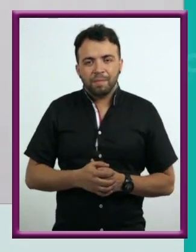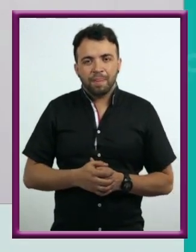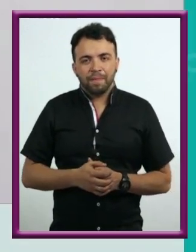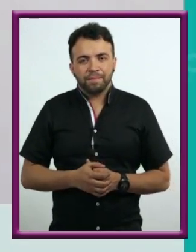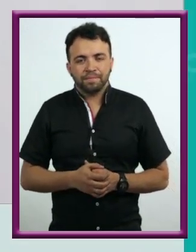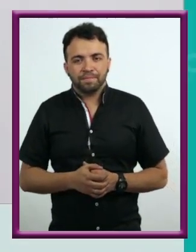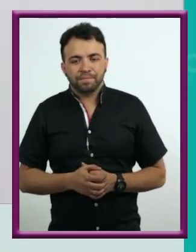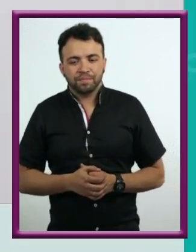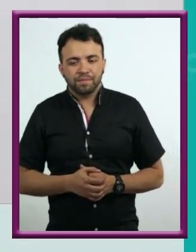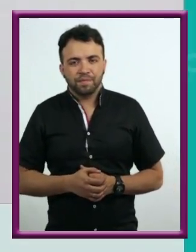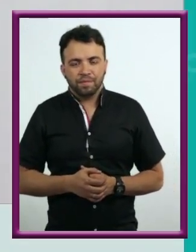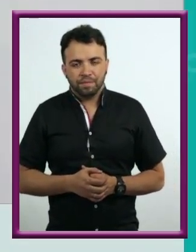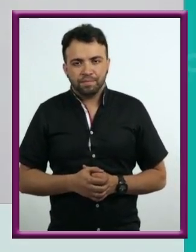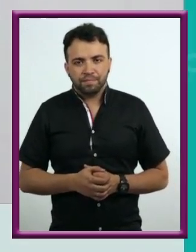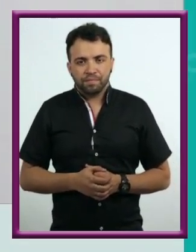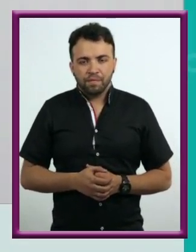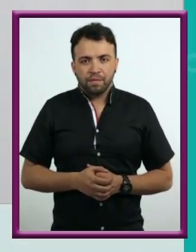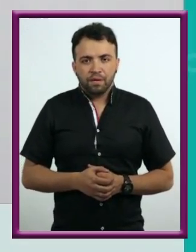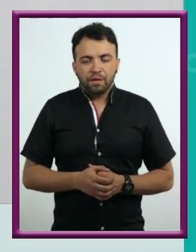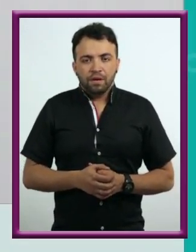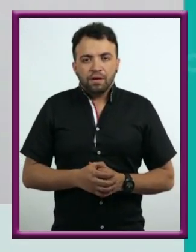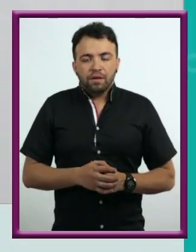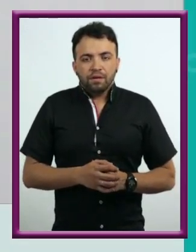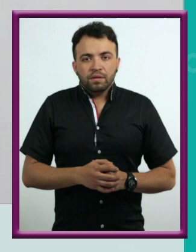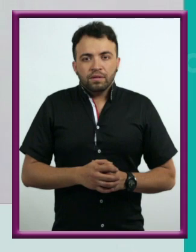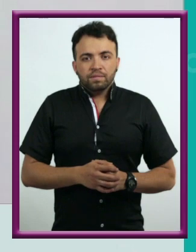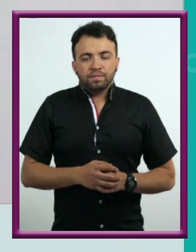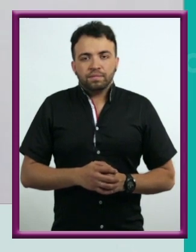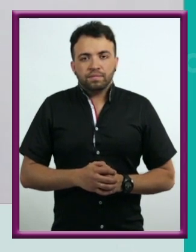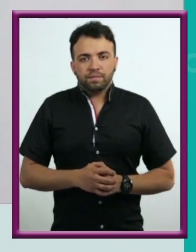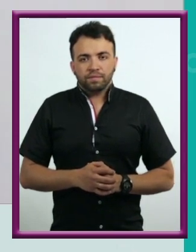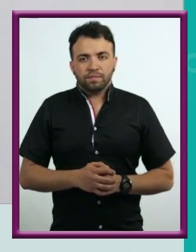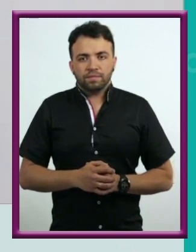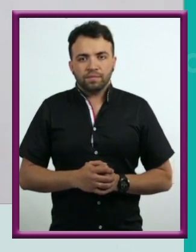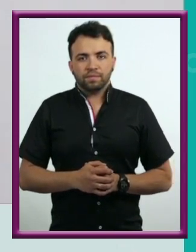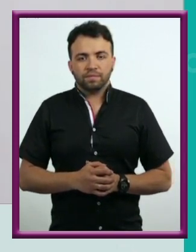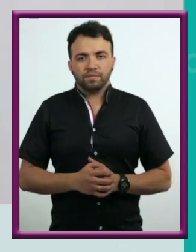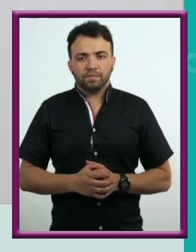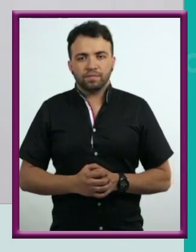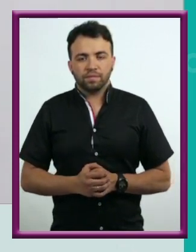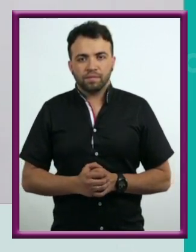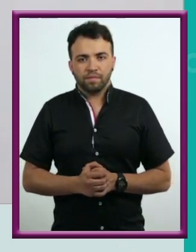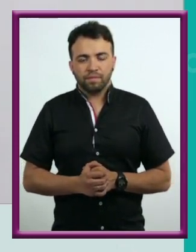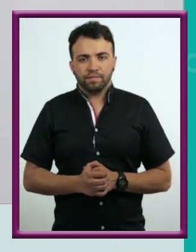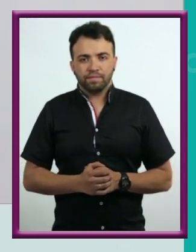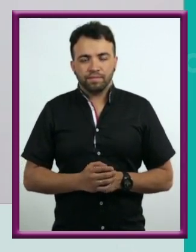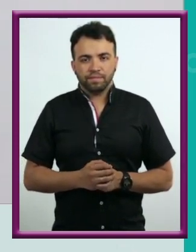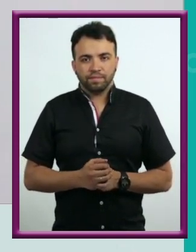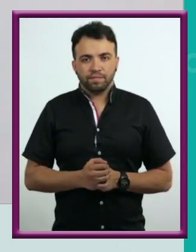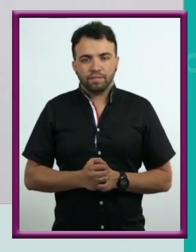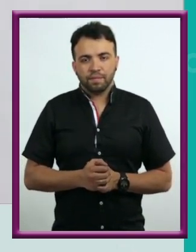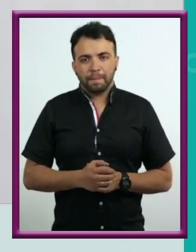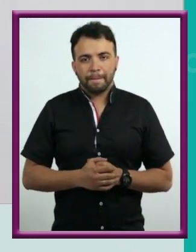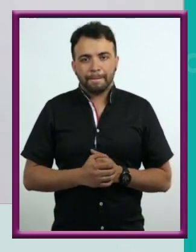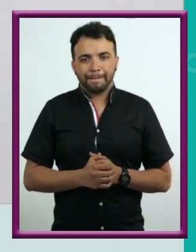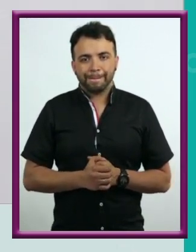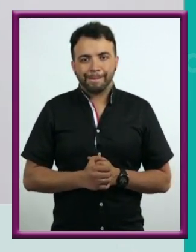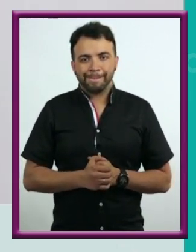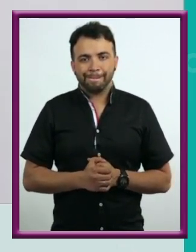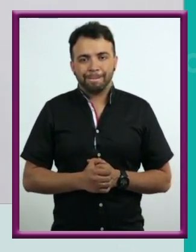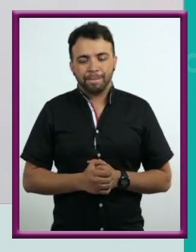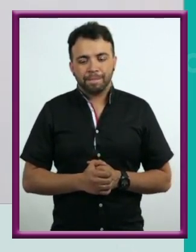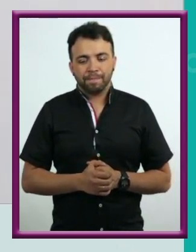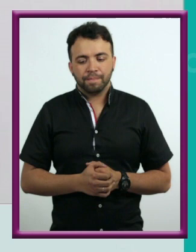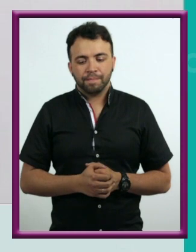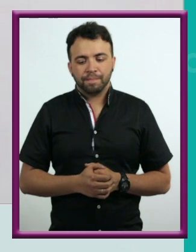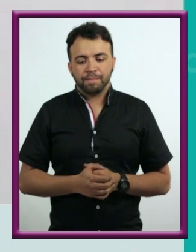El hacer con sinceridad una acción buena a alguna